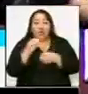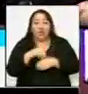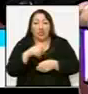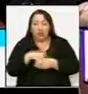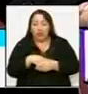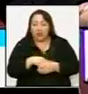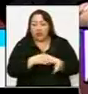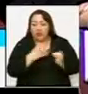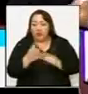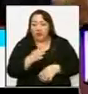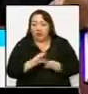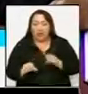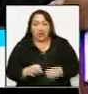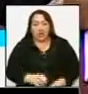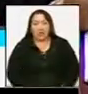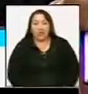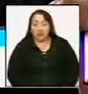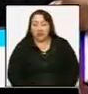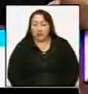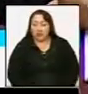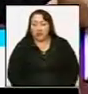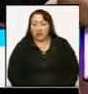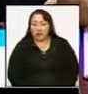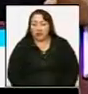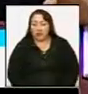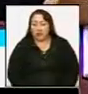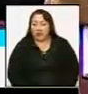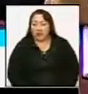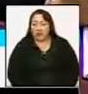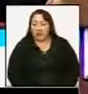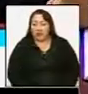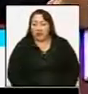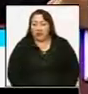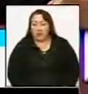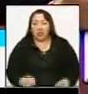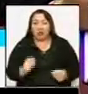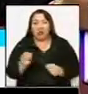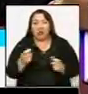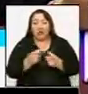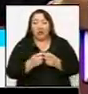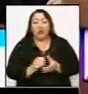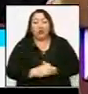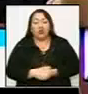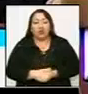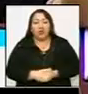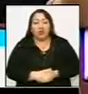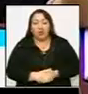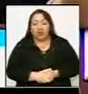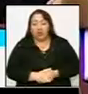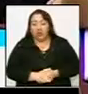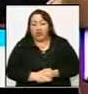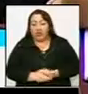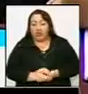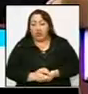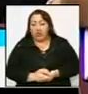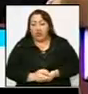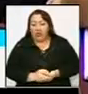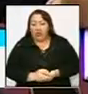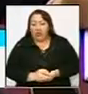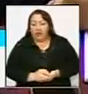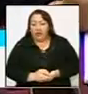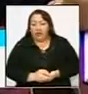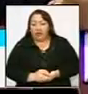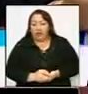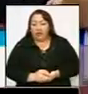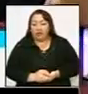electoral, porque es parte de lo que hace. Entonces, yo sí respaldo en este tema lo que ha planteado la comisión y la presidenta